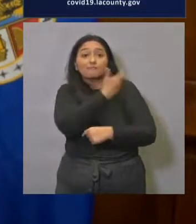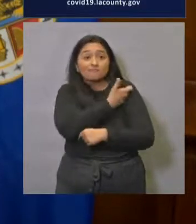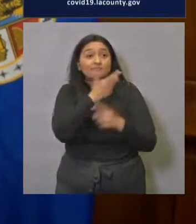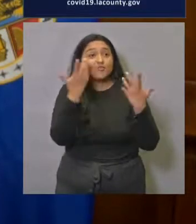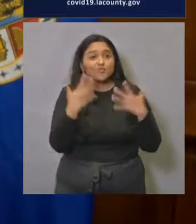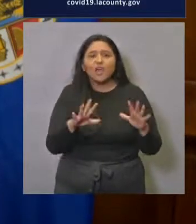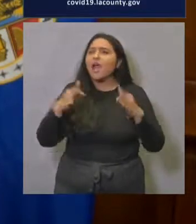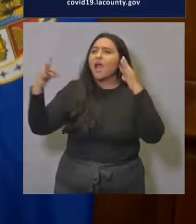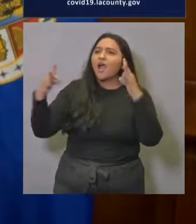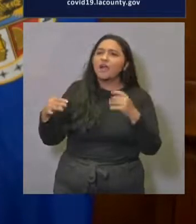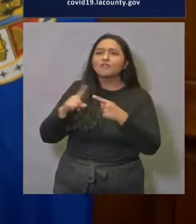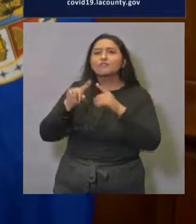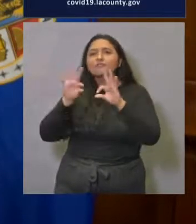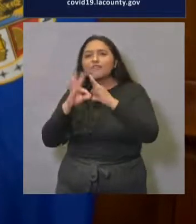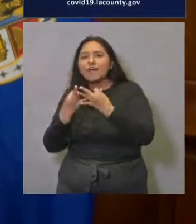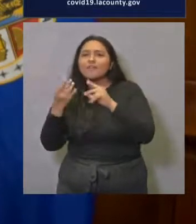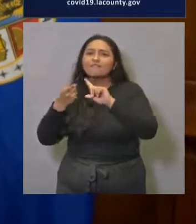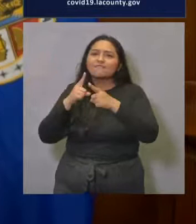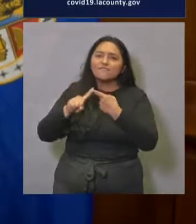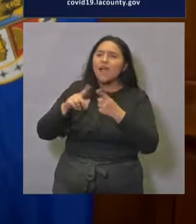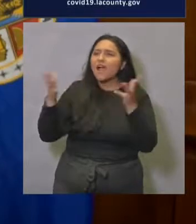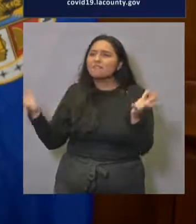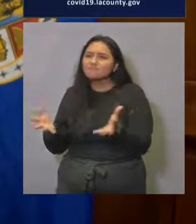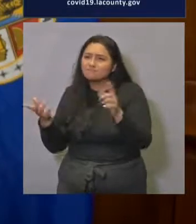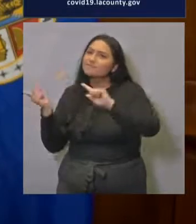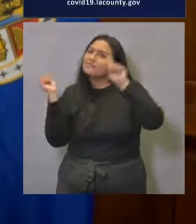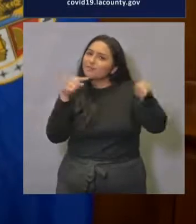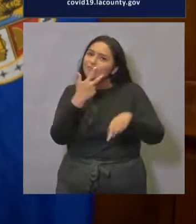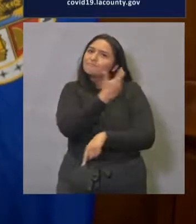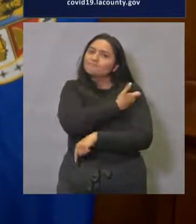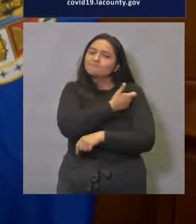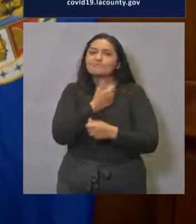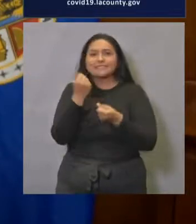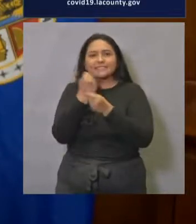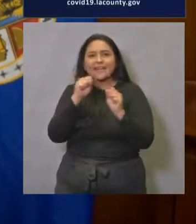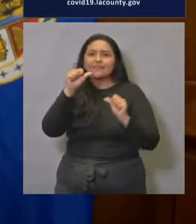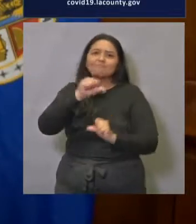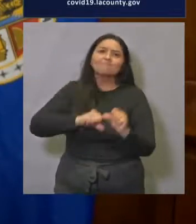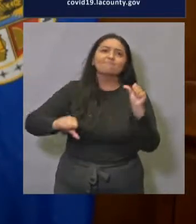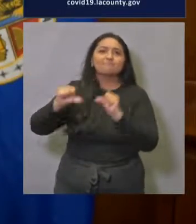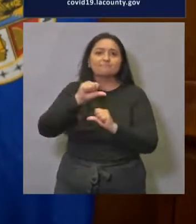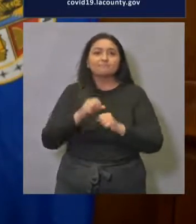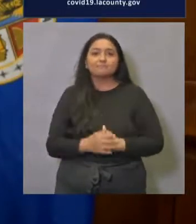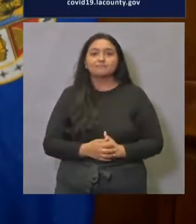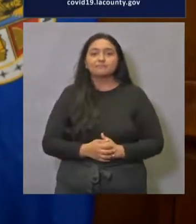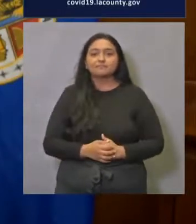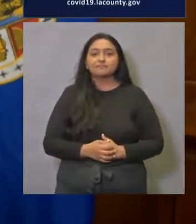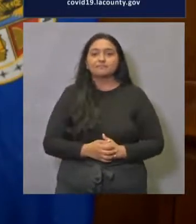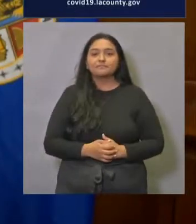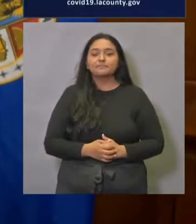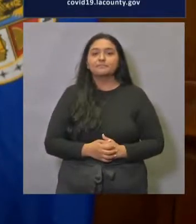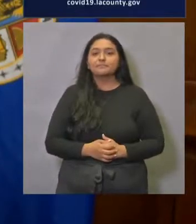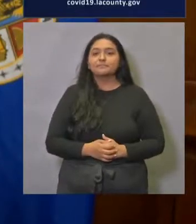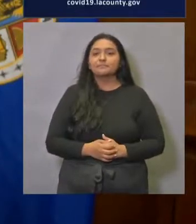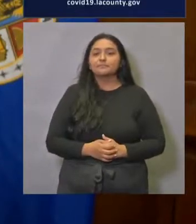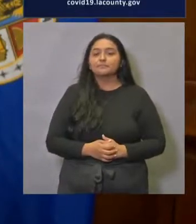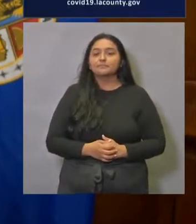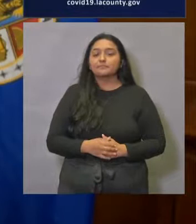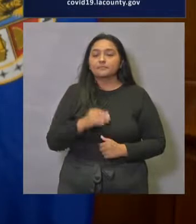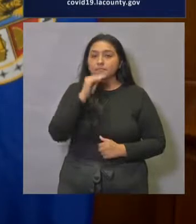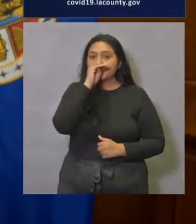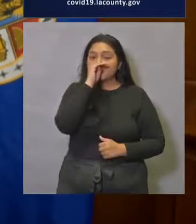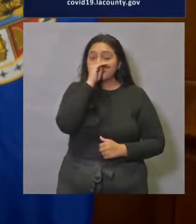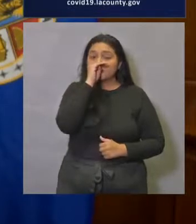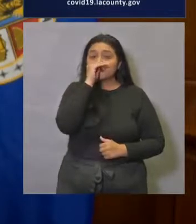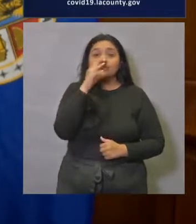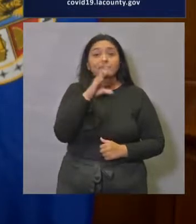sus familias, amistades y para salvar las vidas de sus vecinos. Adicionalmente, empezando este